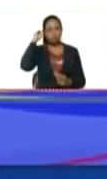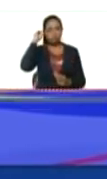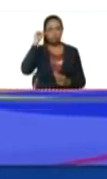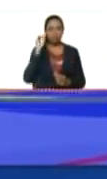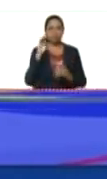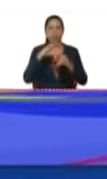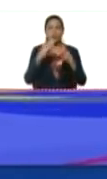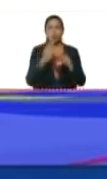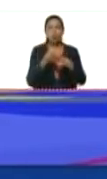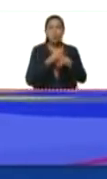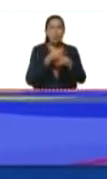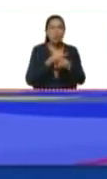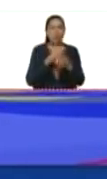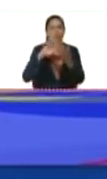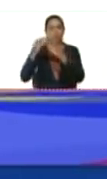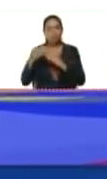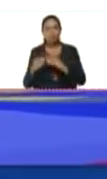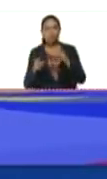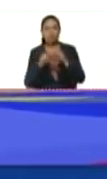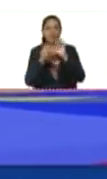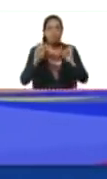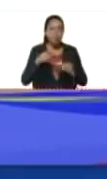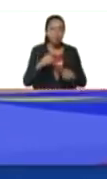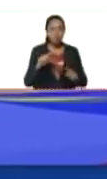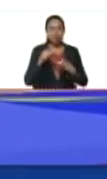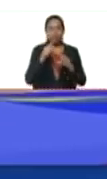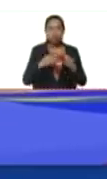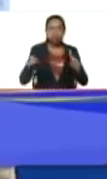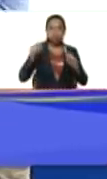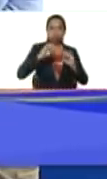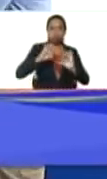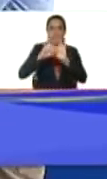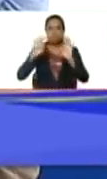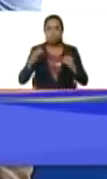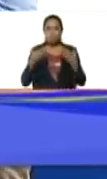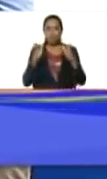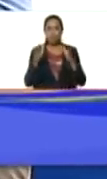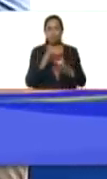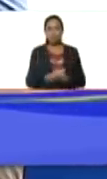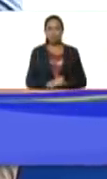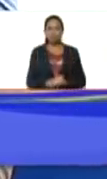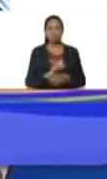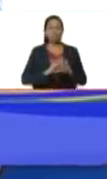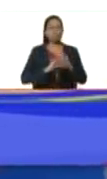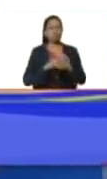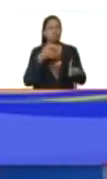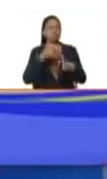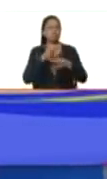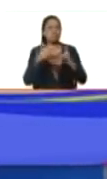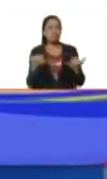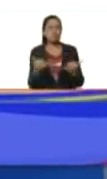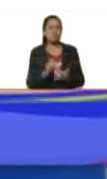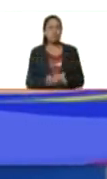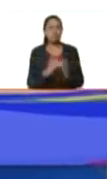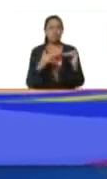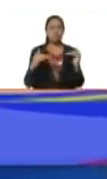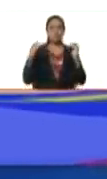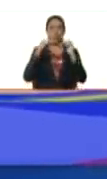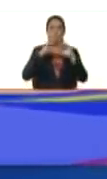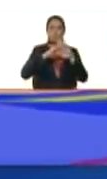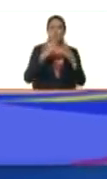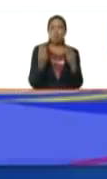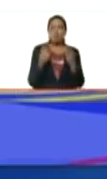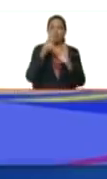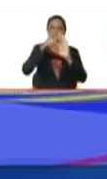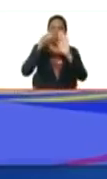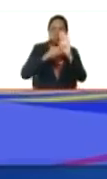de encuentro entre el poder constituido y el poder popular. ¿Por qué lo hemos llevado hasta este nivel y con estos